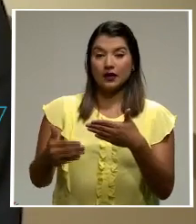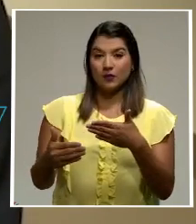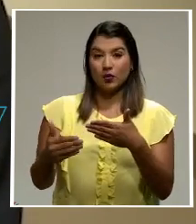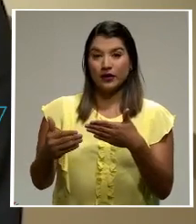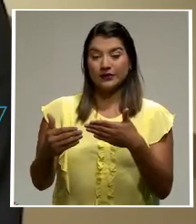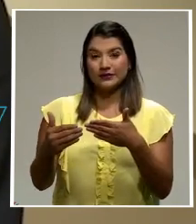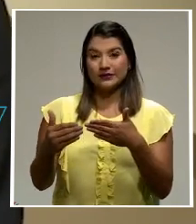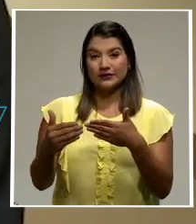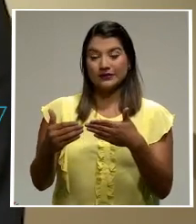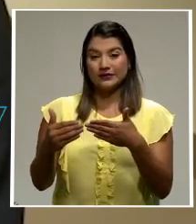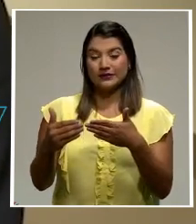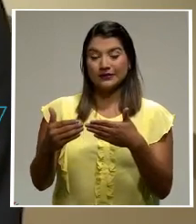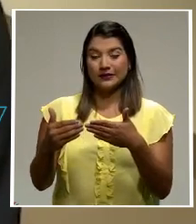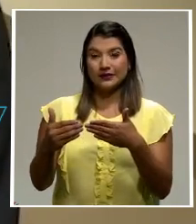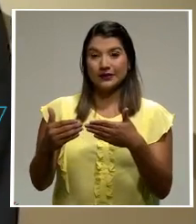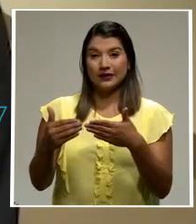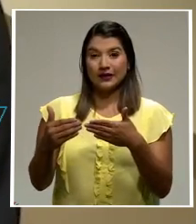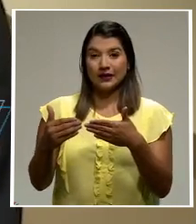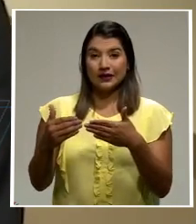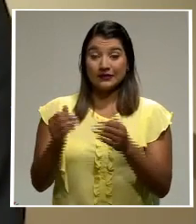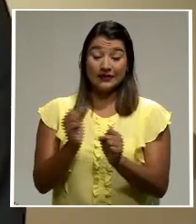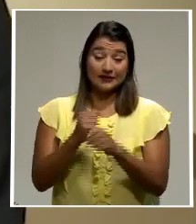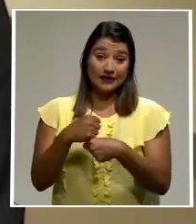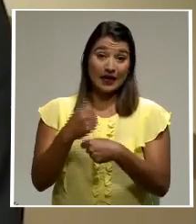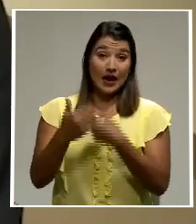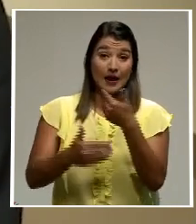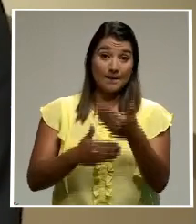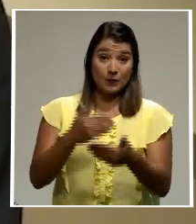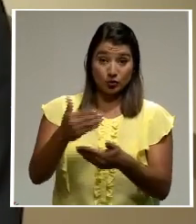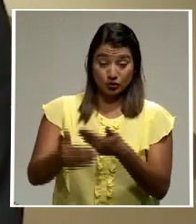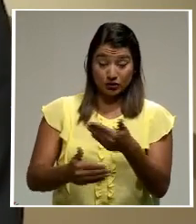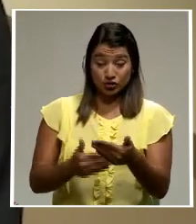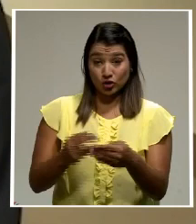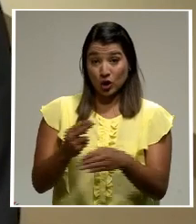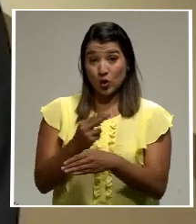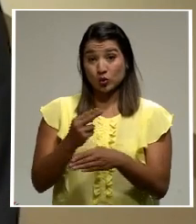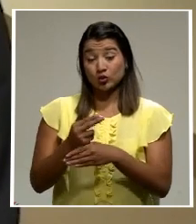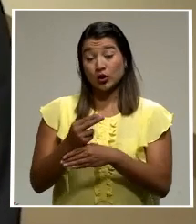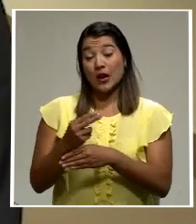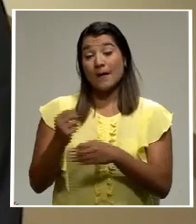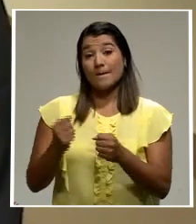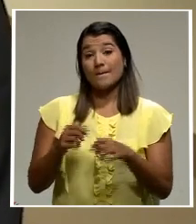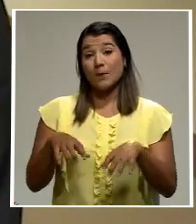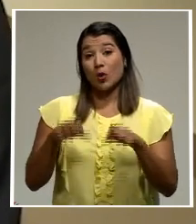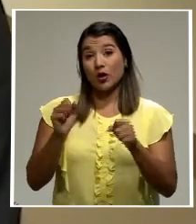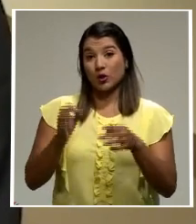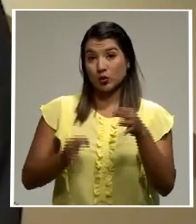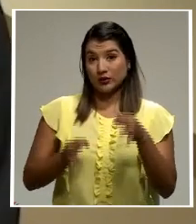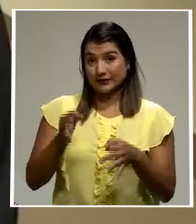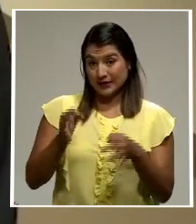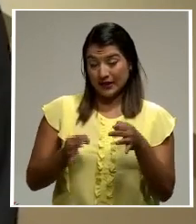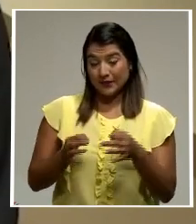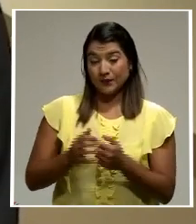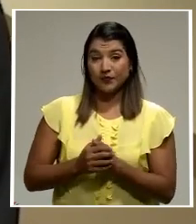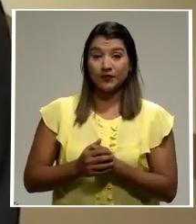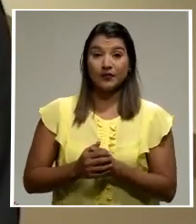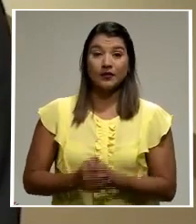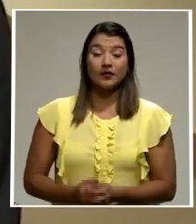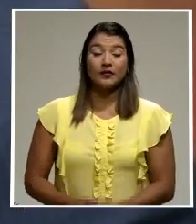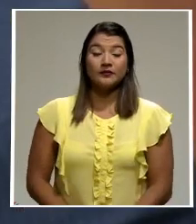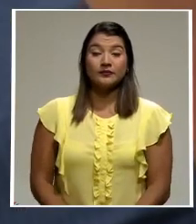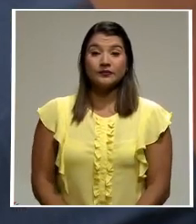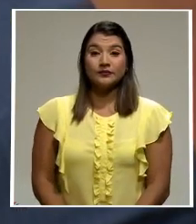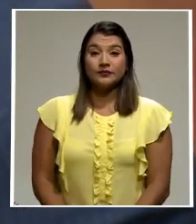extrajera del sistema de gestión, que es el que utiliza el Poder Judicial y el Ministerio Público en estos casos, excluyéndolo como parte